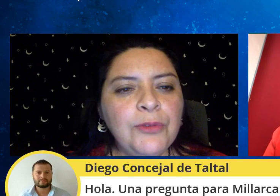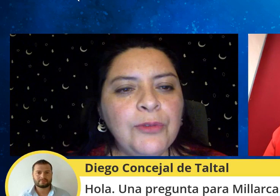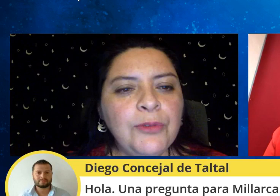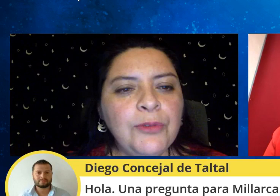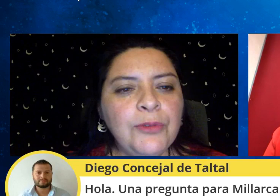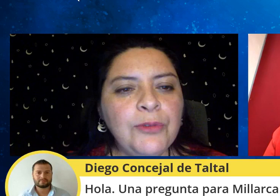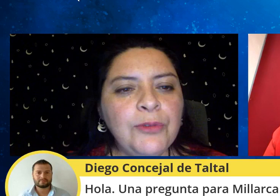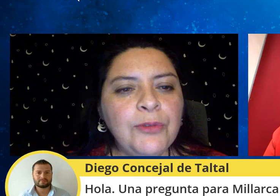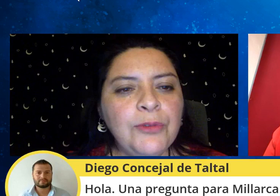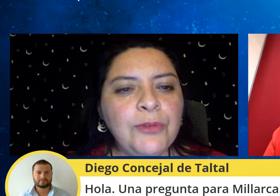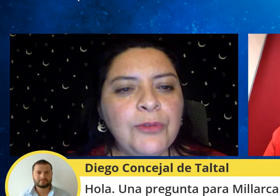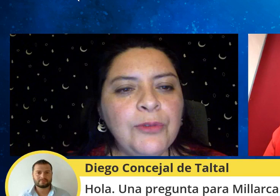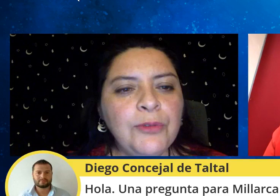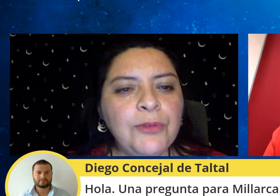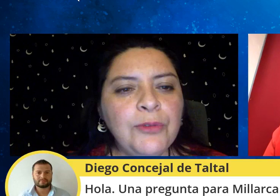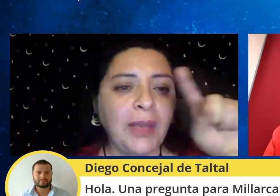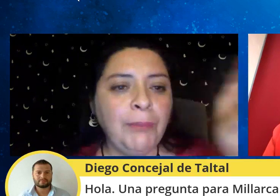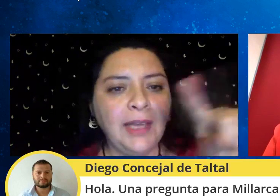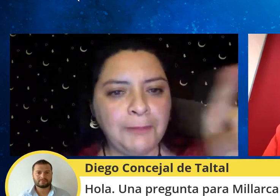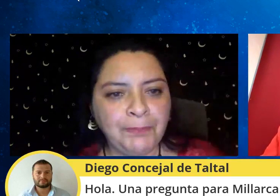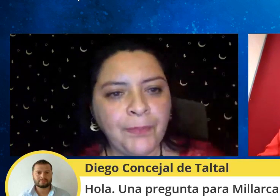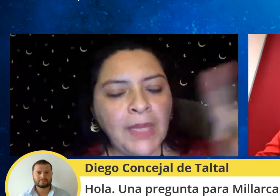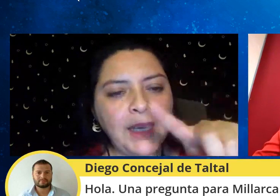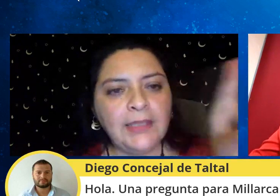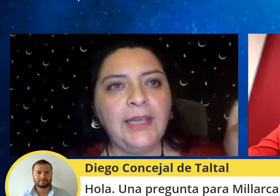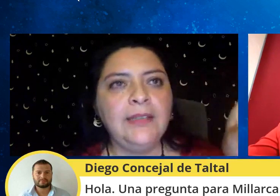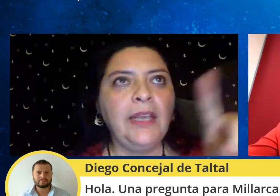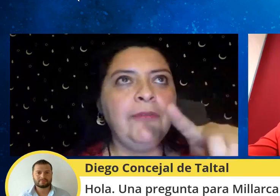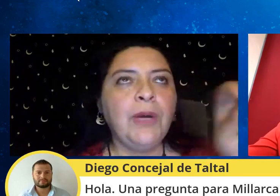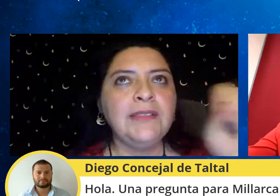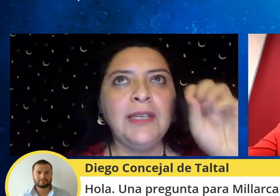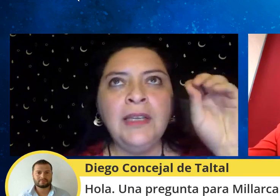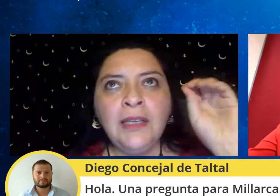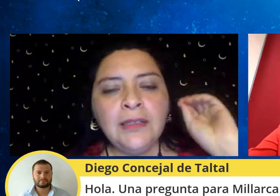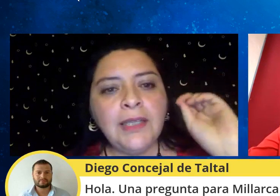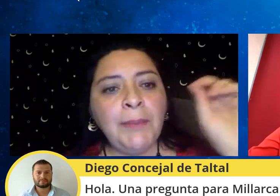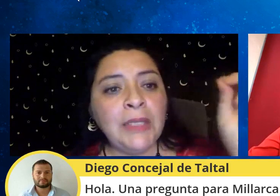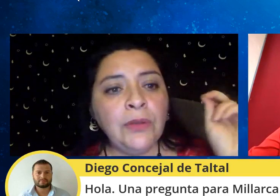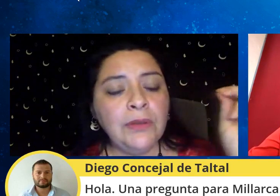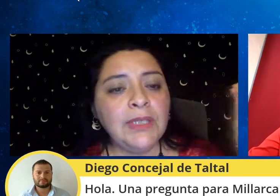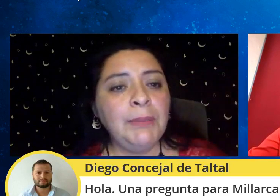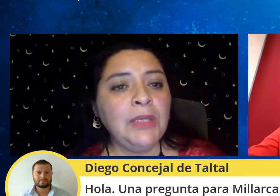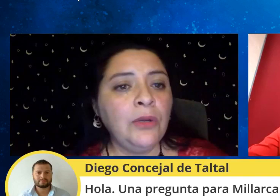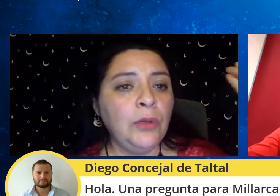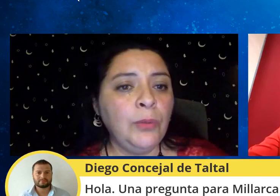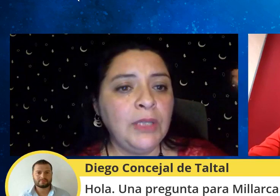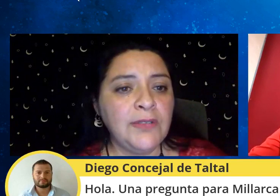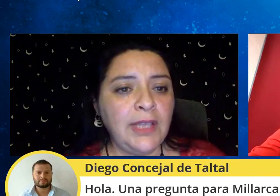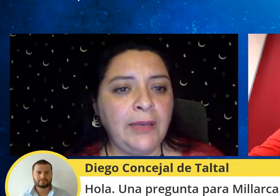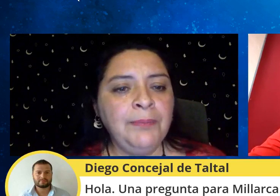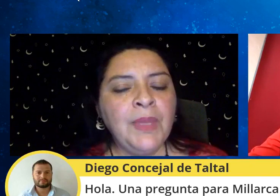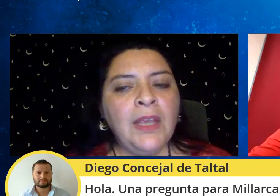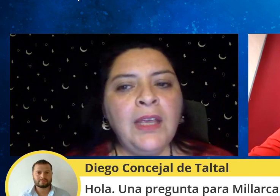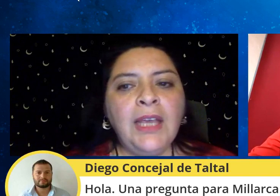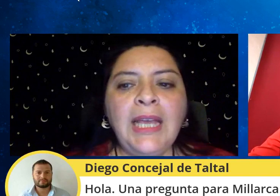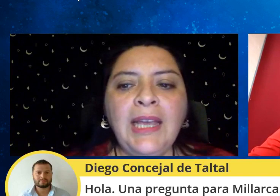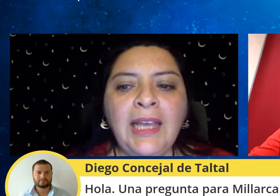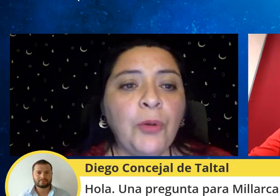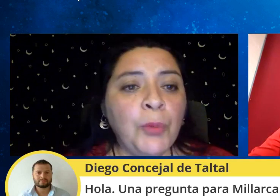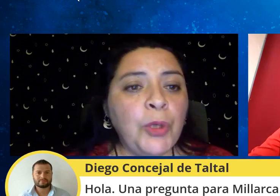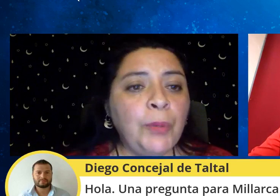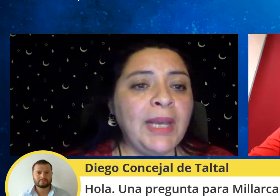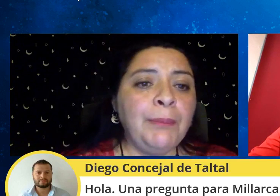que son de sensibilidad, o sea que pueden ver estas estrellas fugaces de menos luminosidad.